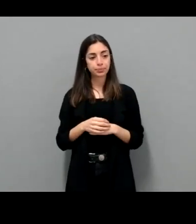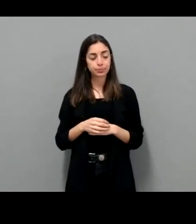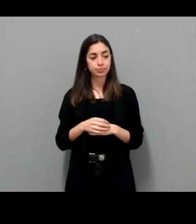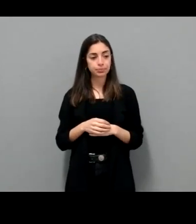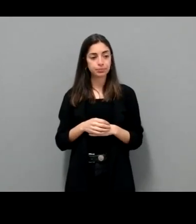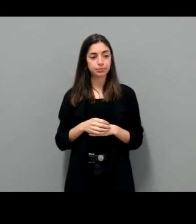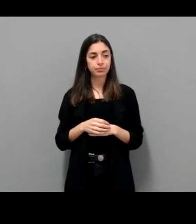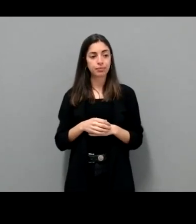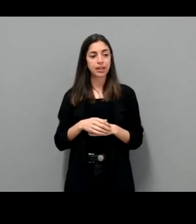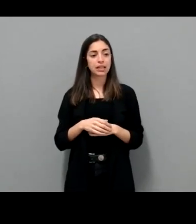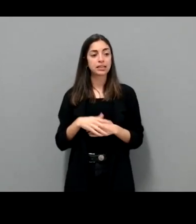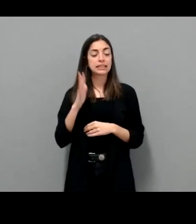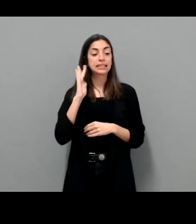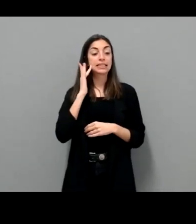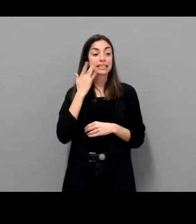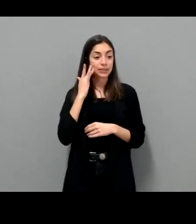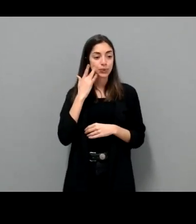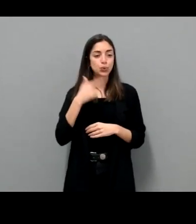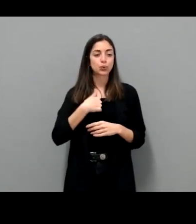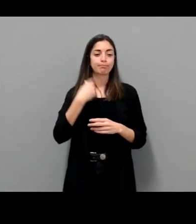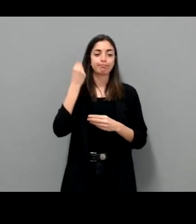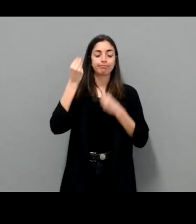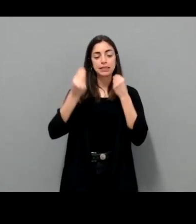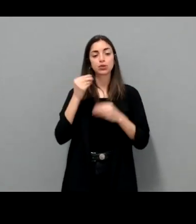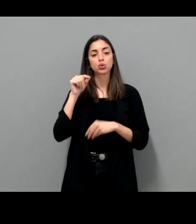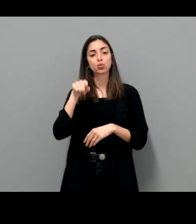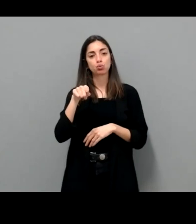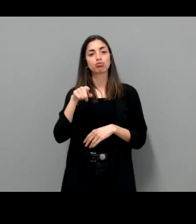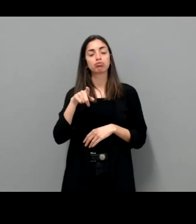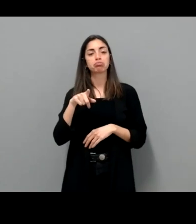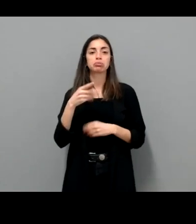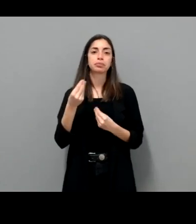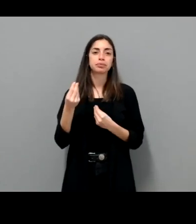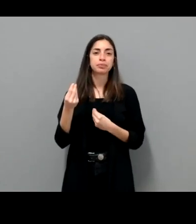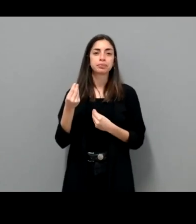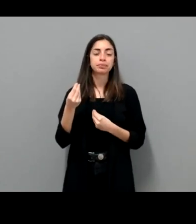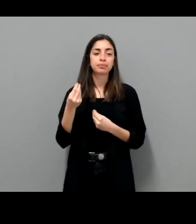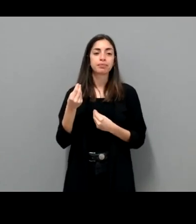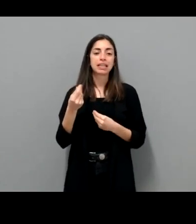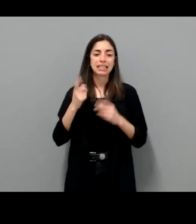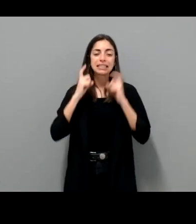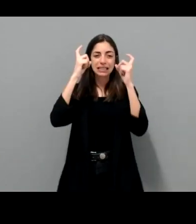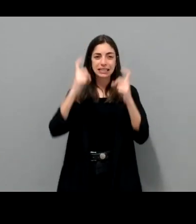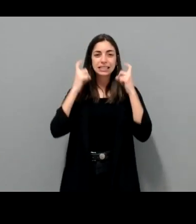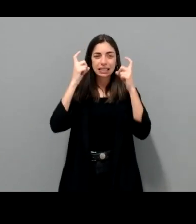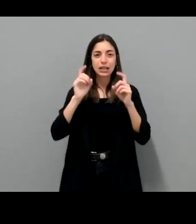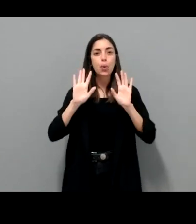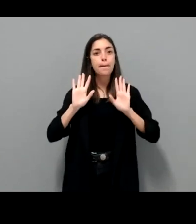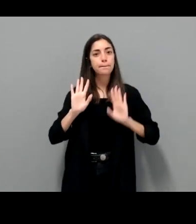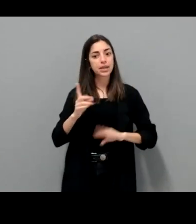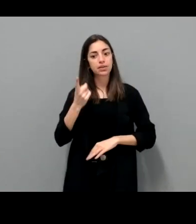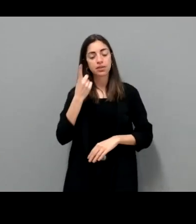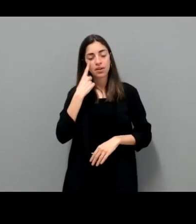Jesús, yo sé que estás ayudando o intentando, pero fijaros lo que